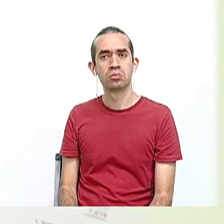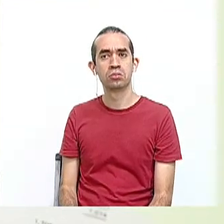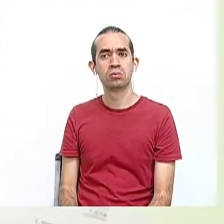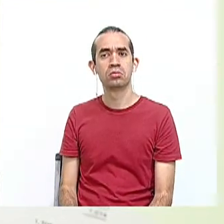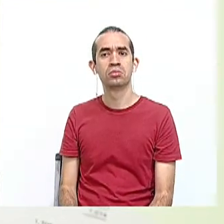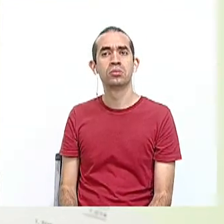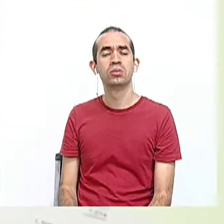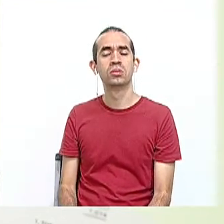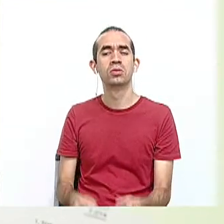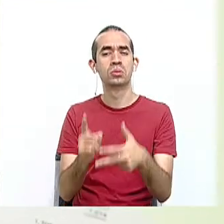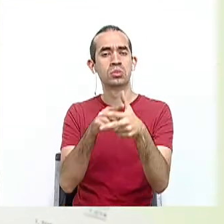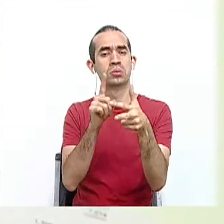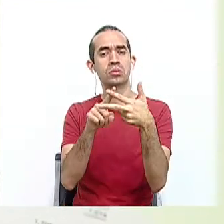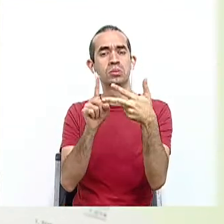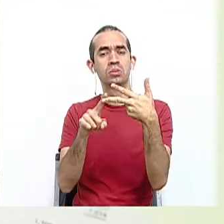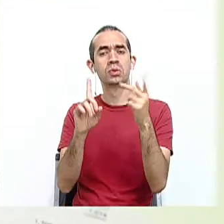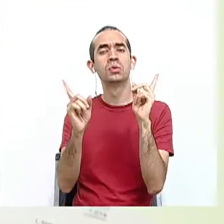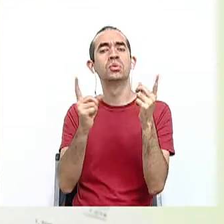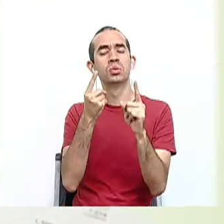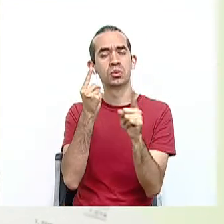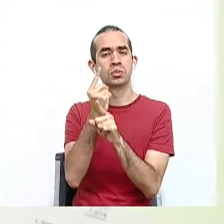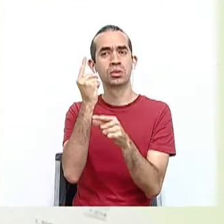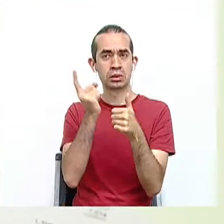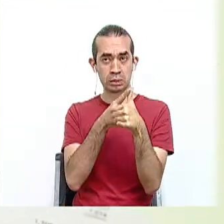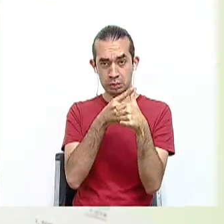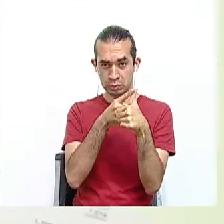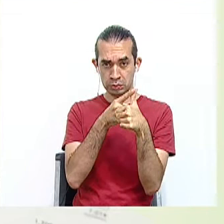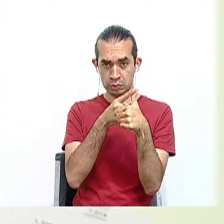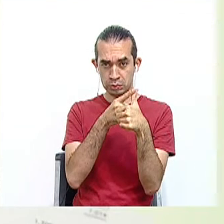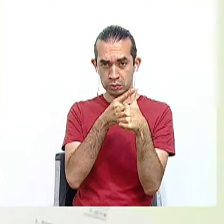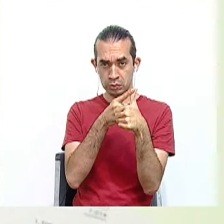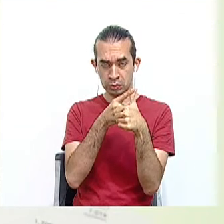¿cuáles creen ustedes que es la expresión correcta? La primera,